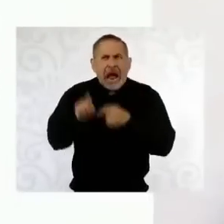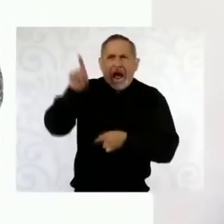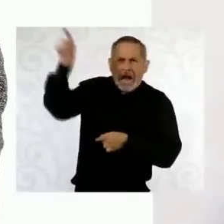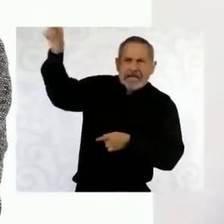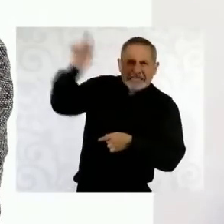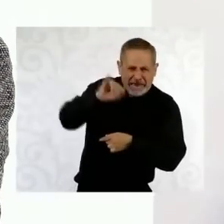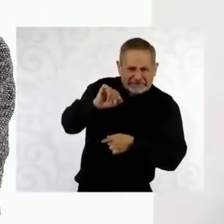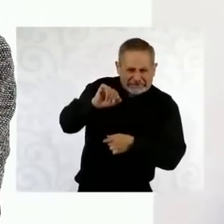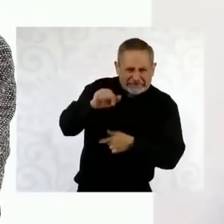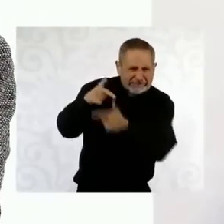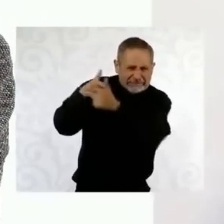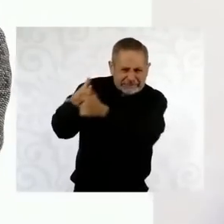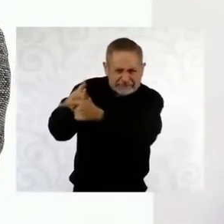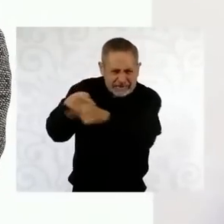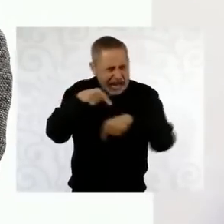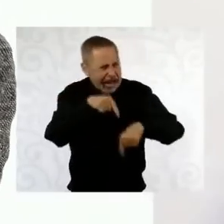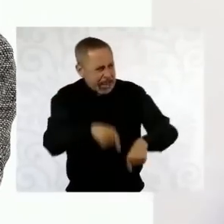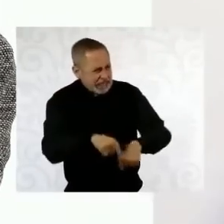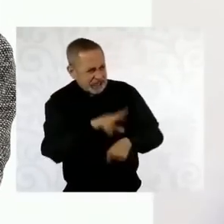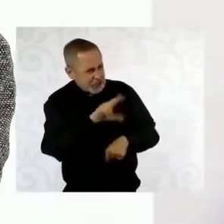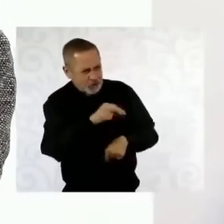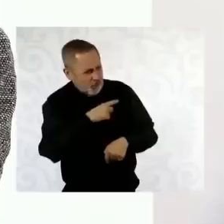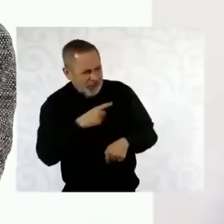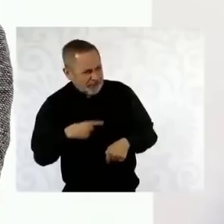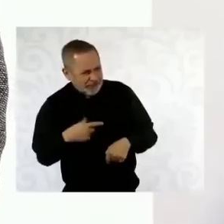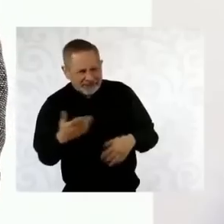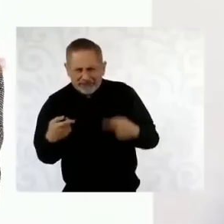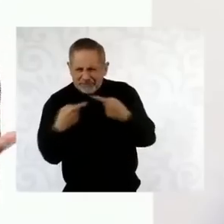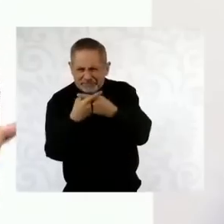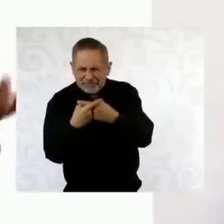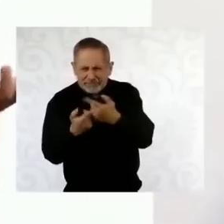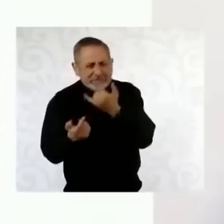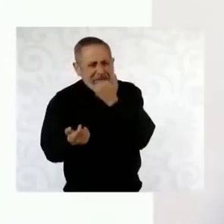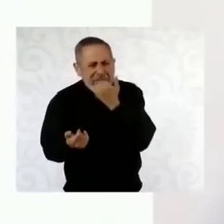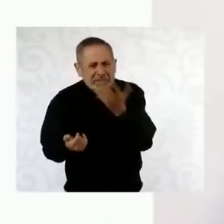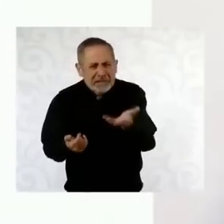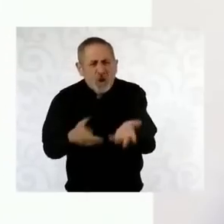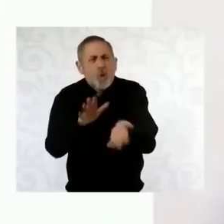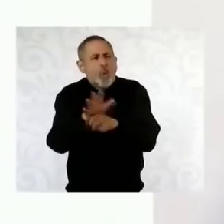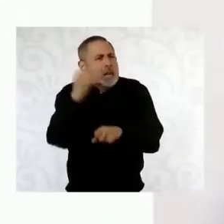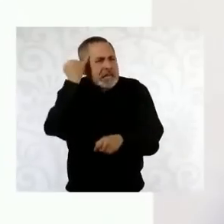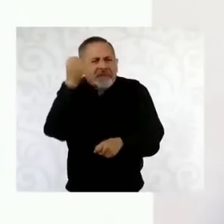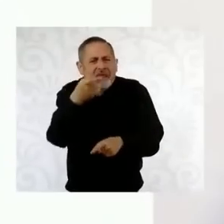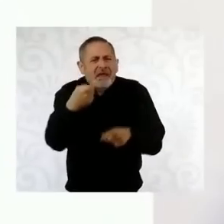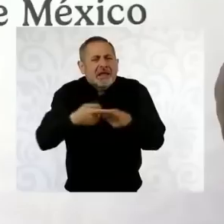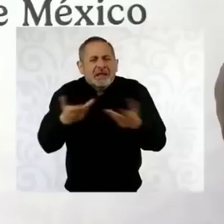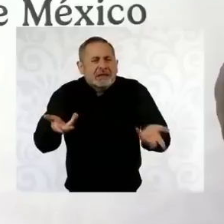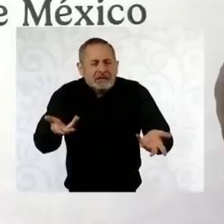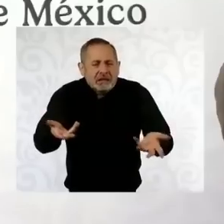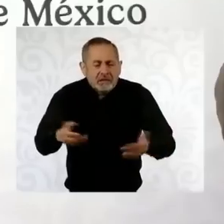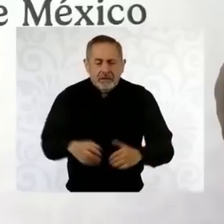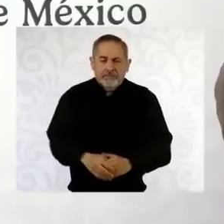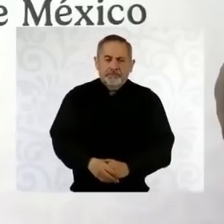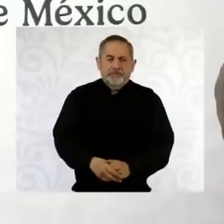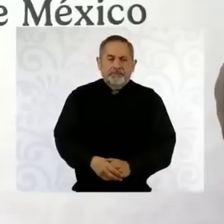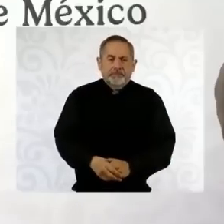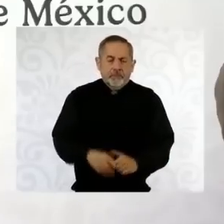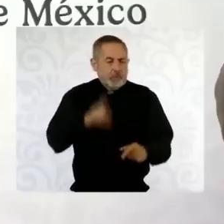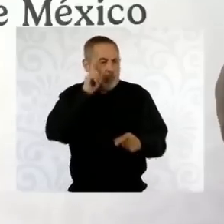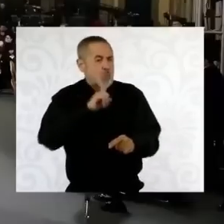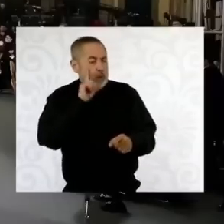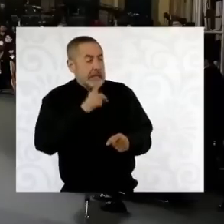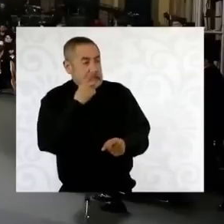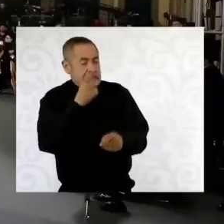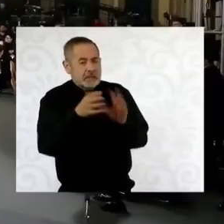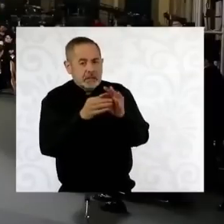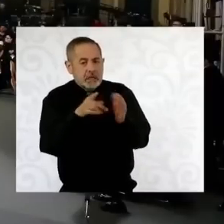reelección. Entonces, por eso digo que ¿con qué criterio se mide? Sí, un poco también el informe también concluye que sí,